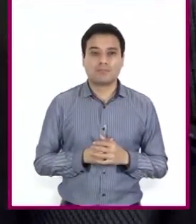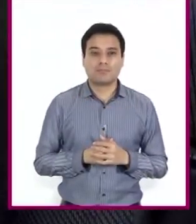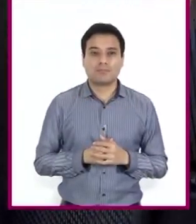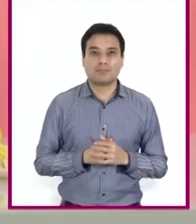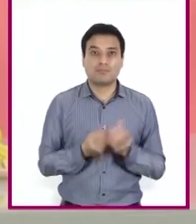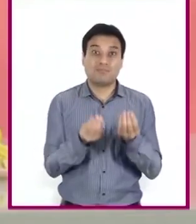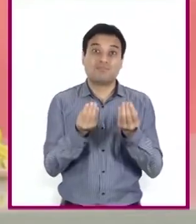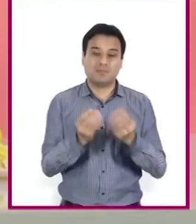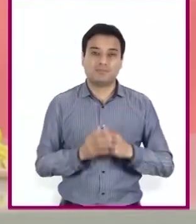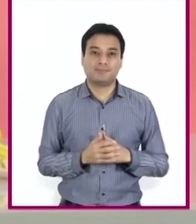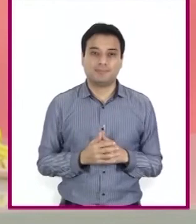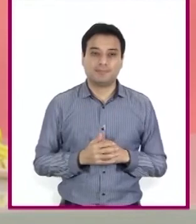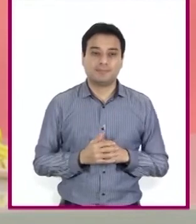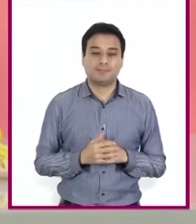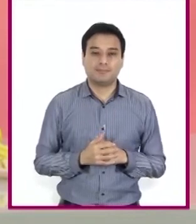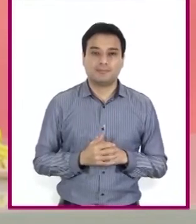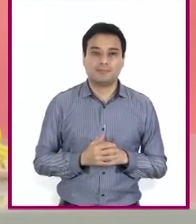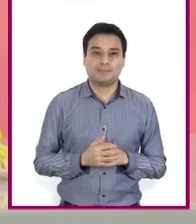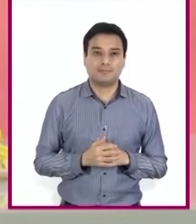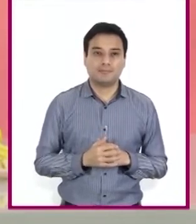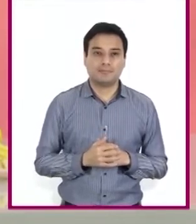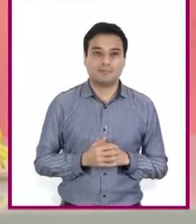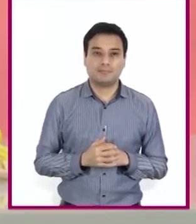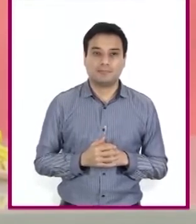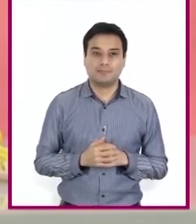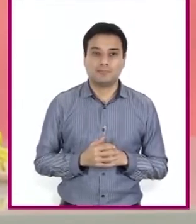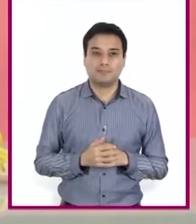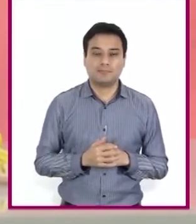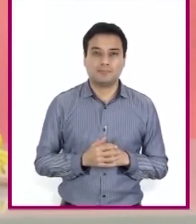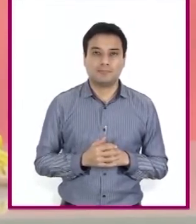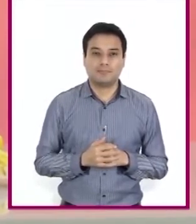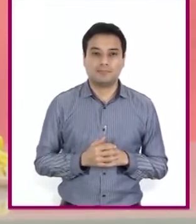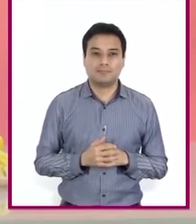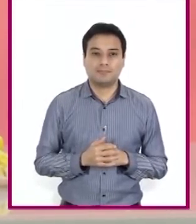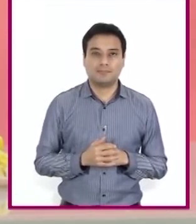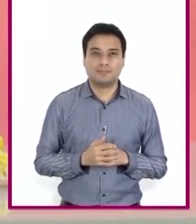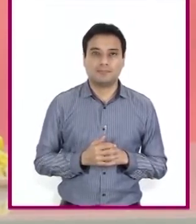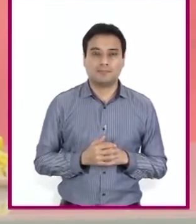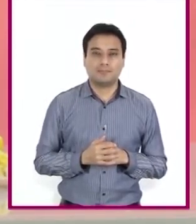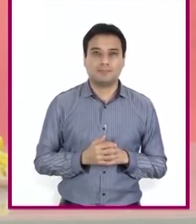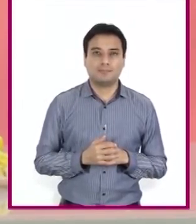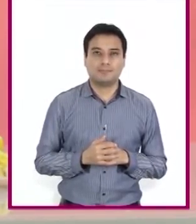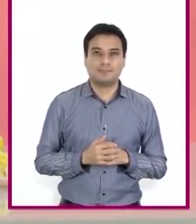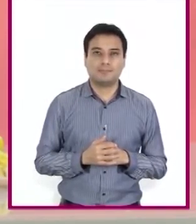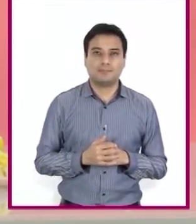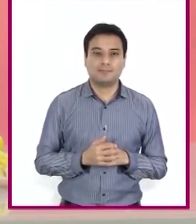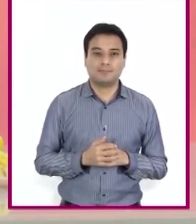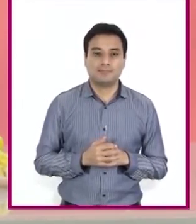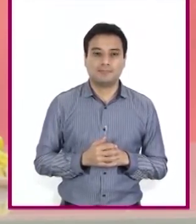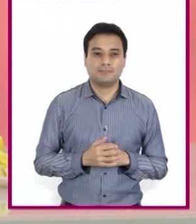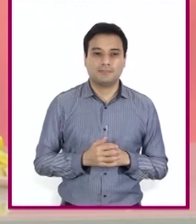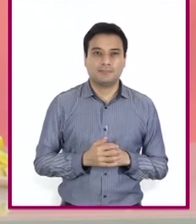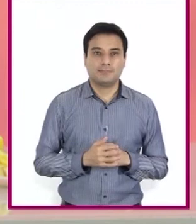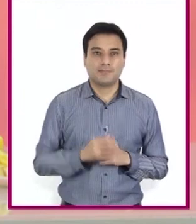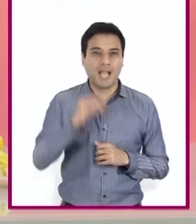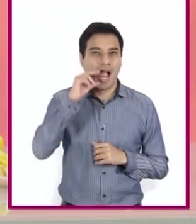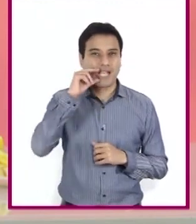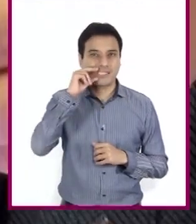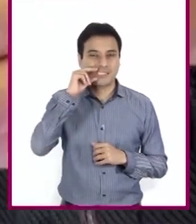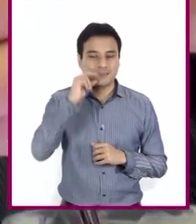Es mucho, es muchísimo. En la nuez, veamos, aquí ya tenemos la